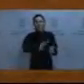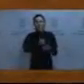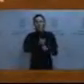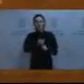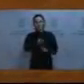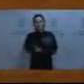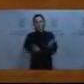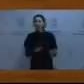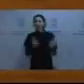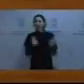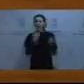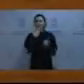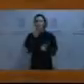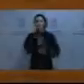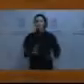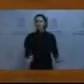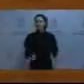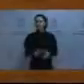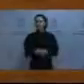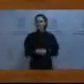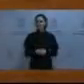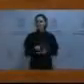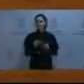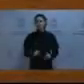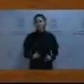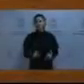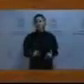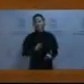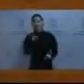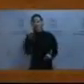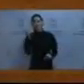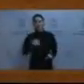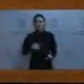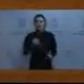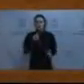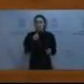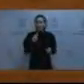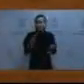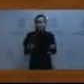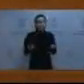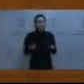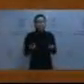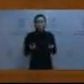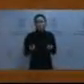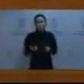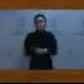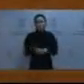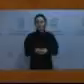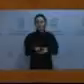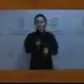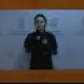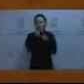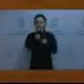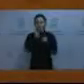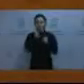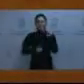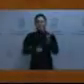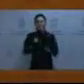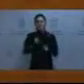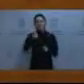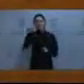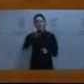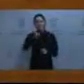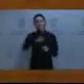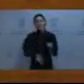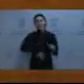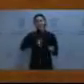decirlo así, y creo que no se puede tampoco definir de una manera más clara. Ya no lo digo yo tampoco, ya no soy el defensor del pueblo, es que les voy a dar declaraciones de un director general de